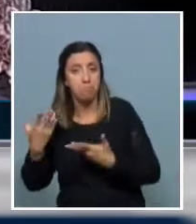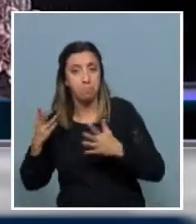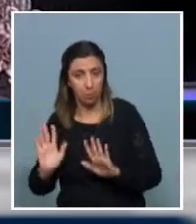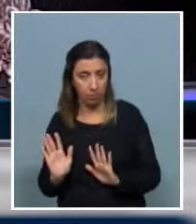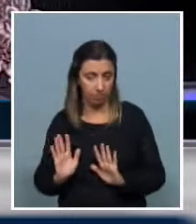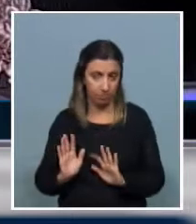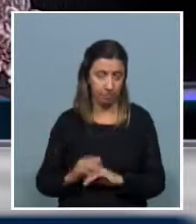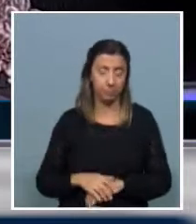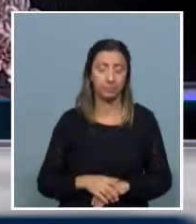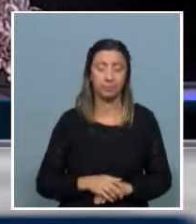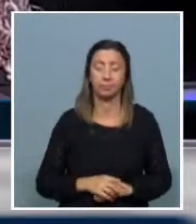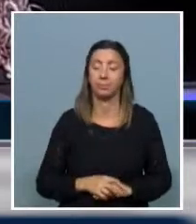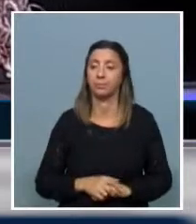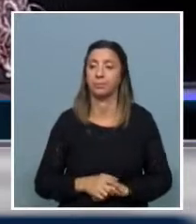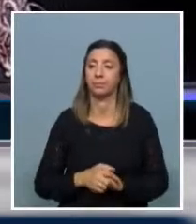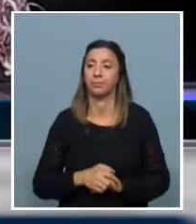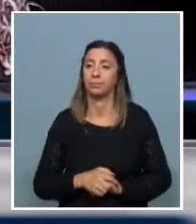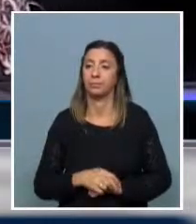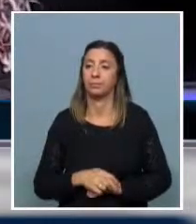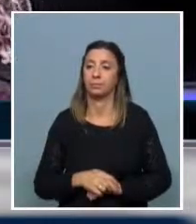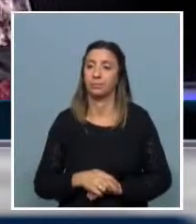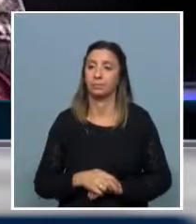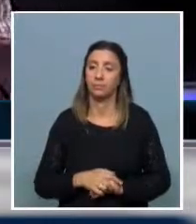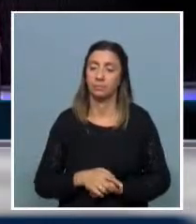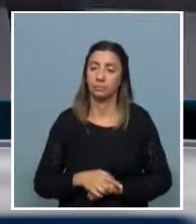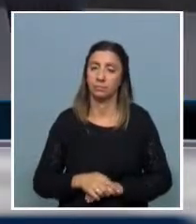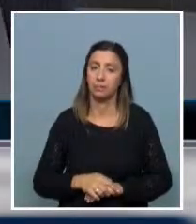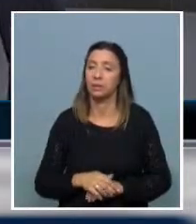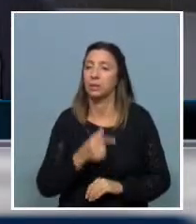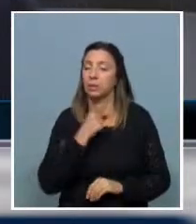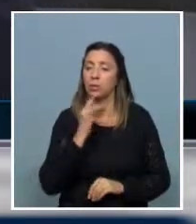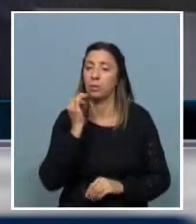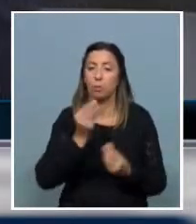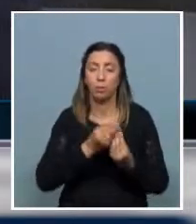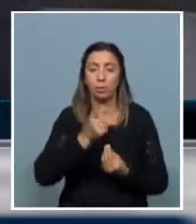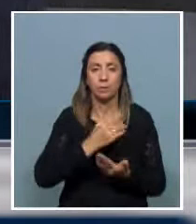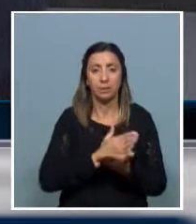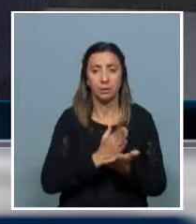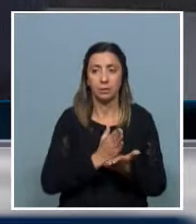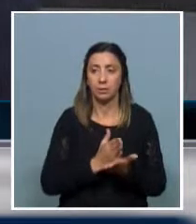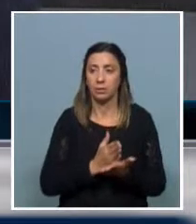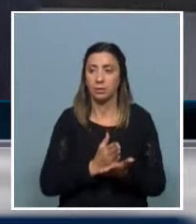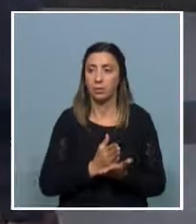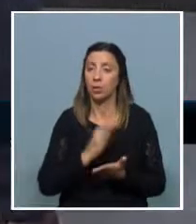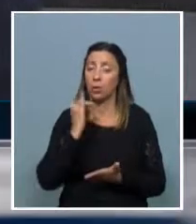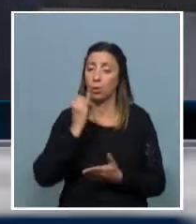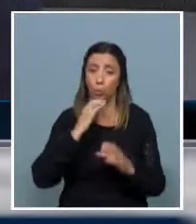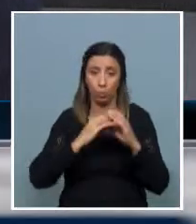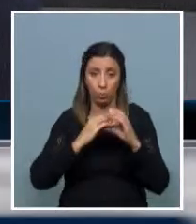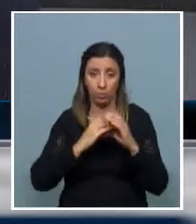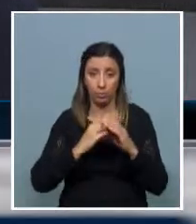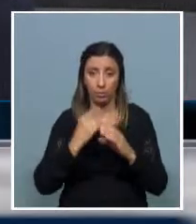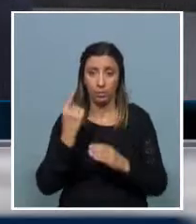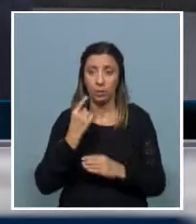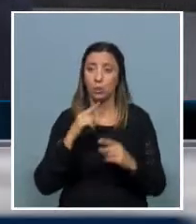perdían la preadjudicación. Bien. Le quiero interrumpir un segundito, pero nada más es para contarles que mucha gente está participando, se están comunicando con nosotros. Señor